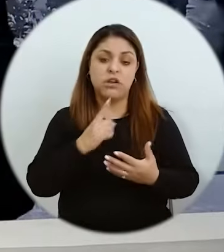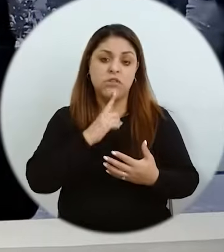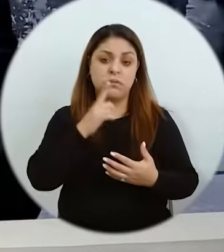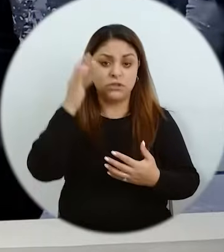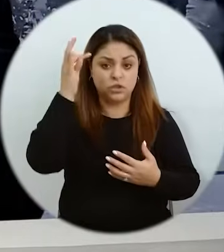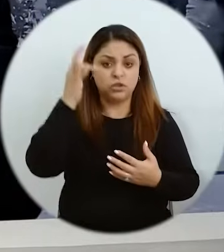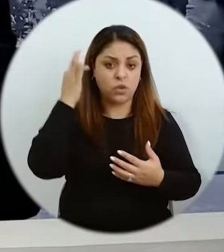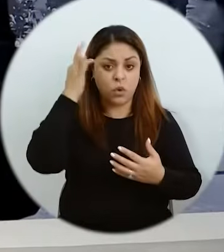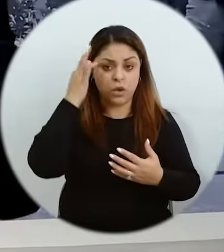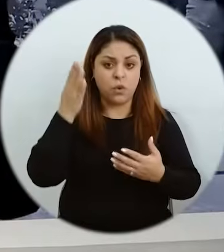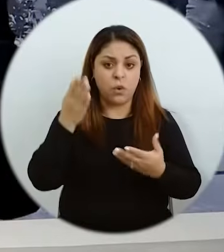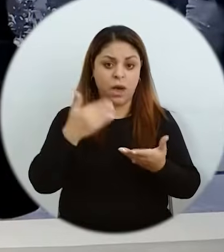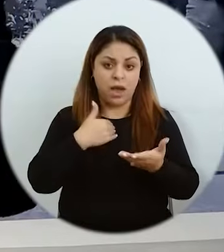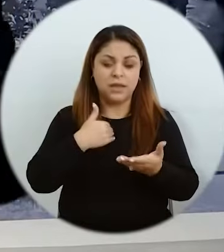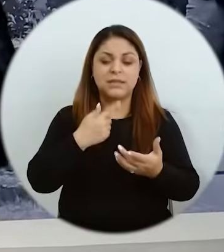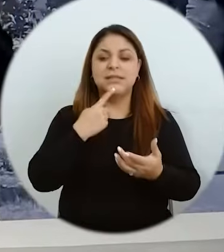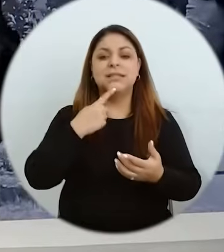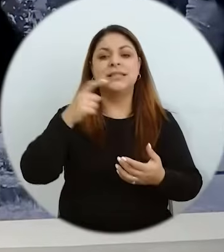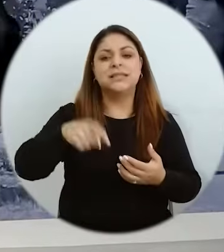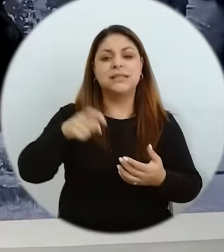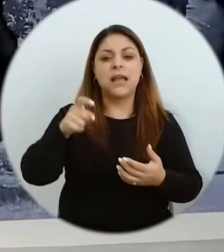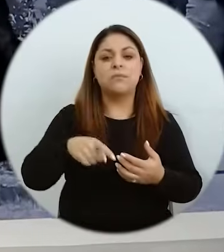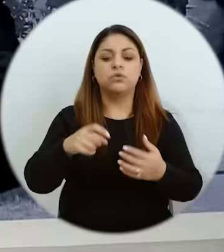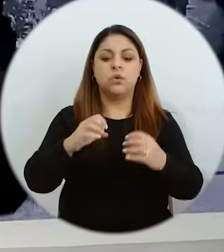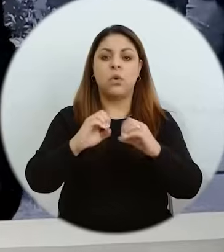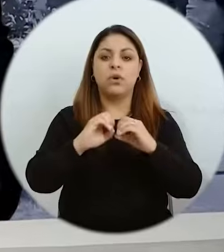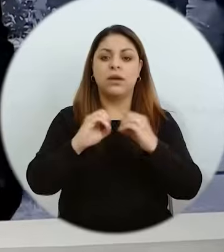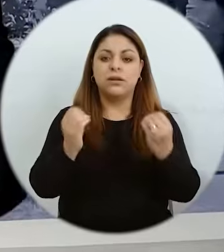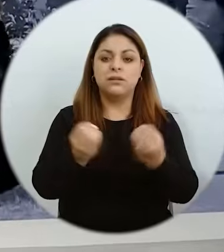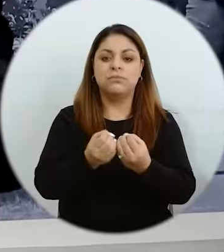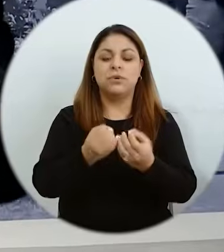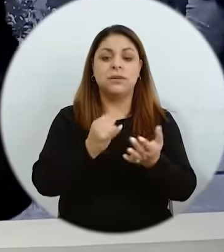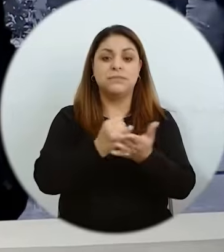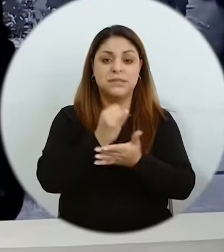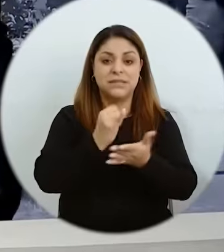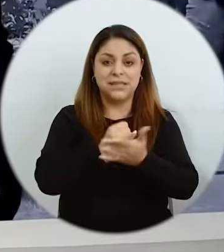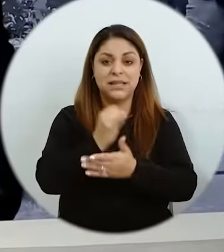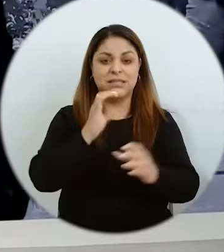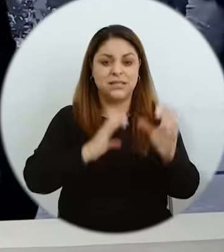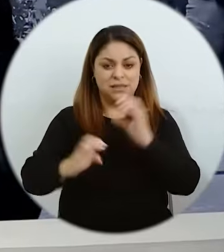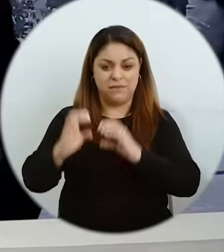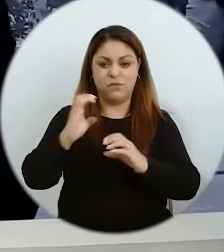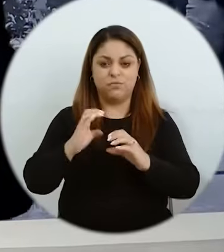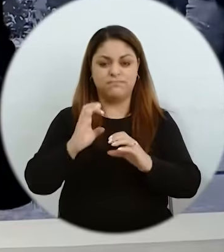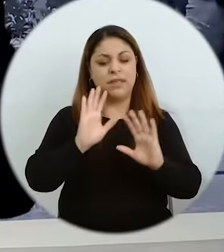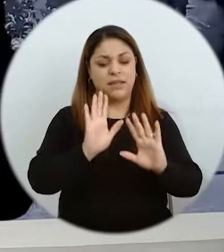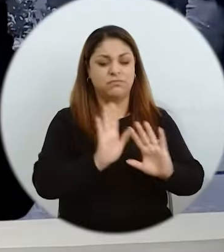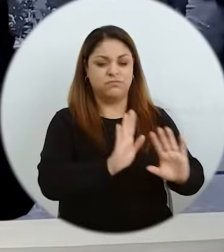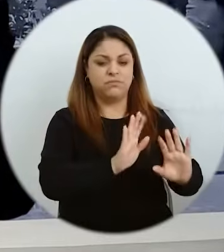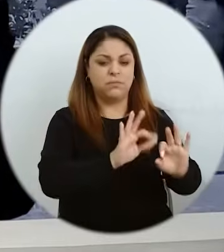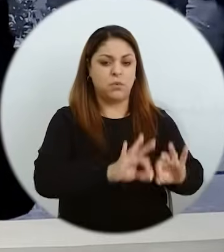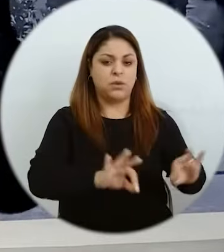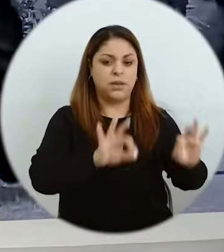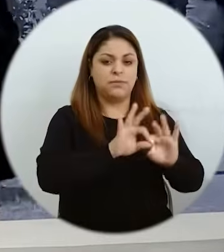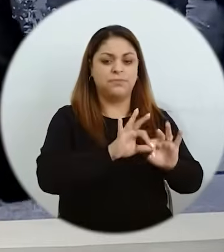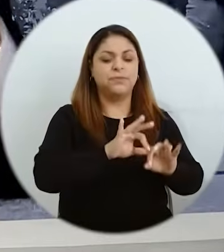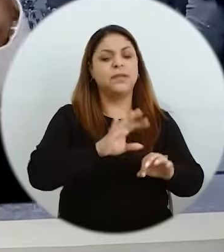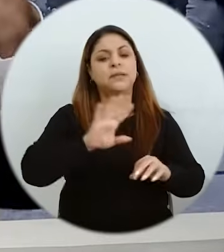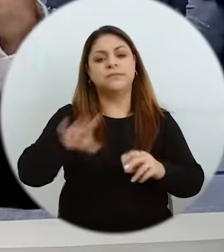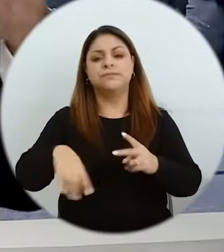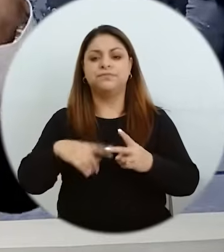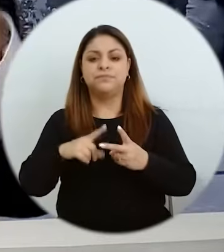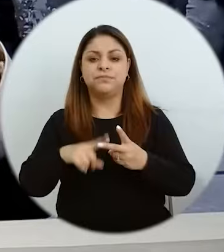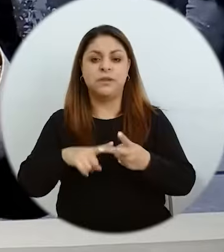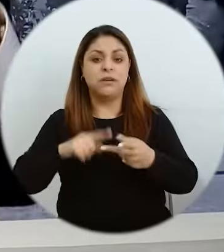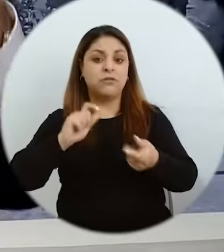es así, necesitamos un organismo que investigue científicamente. Eso es muy importante. Lo otro fue la reforma